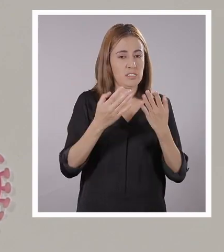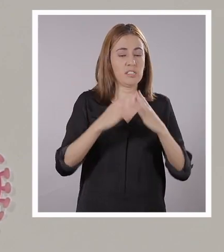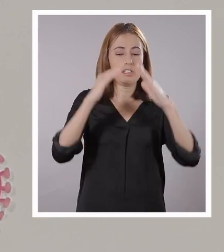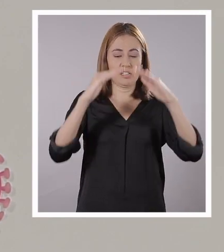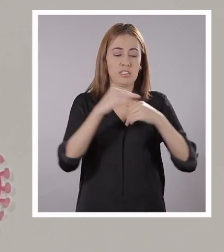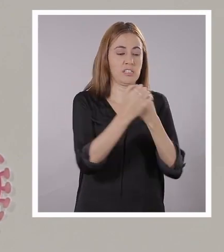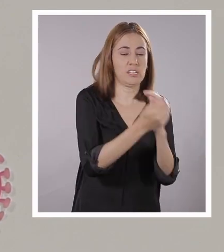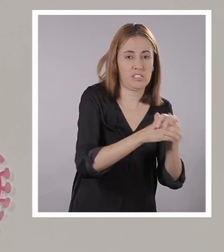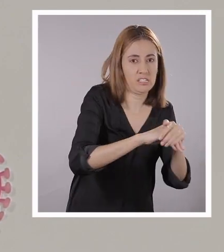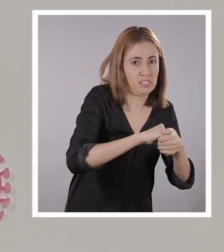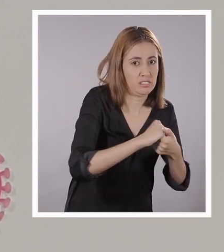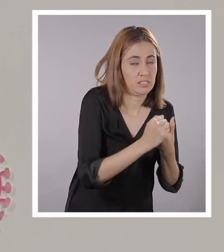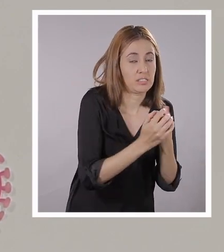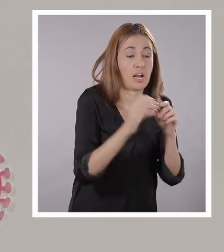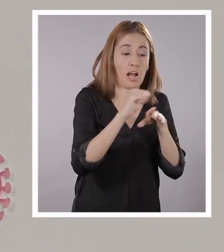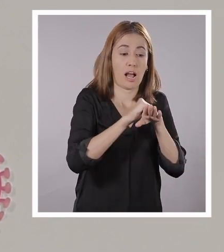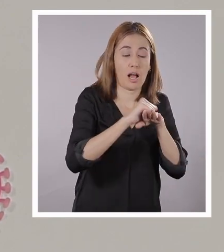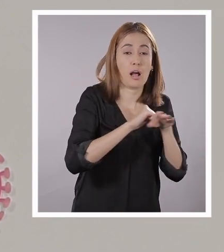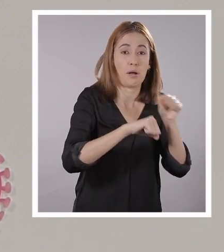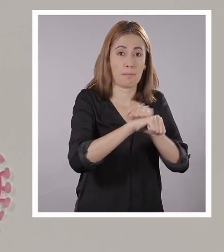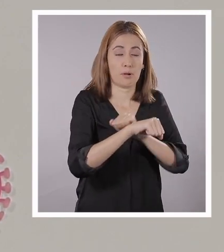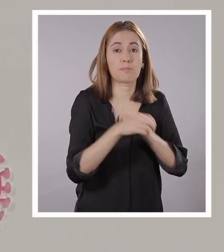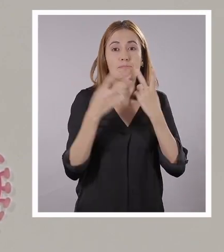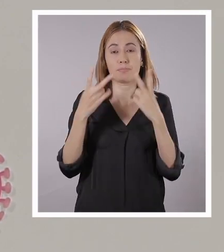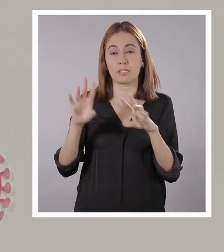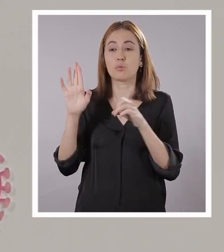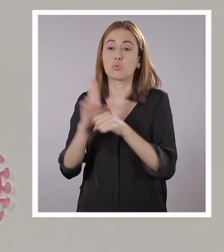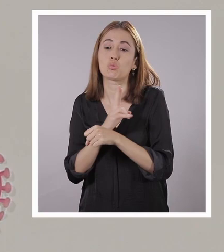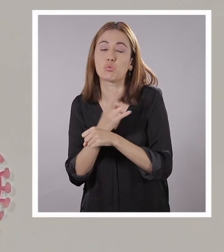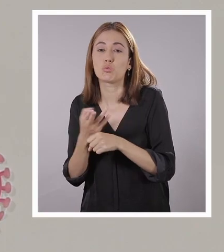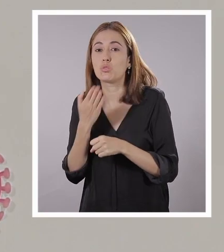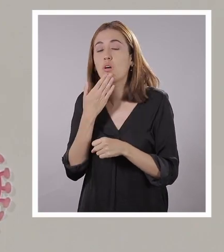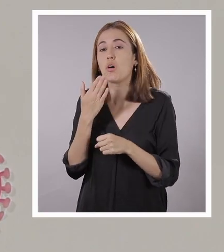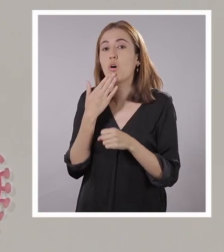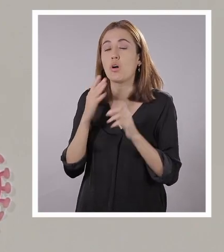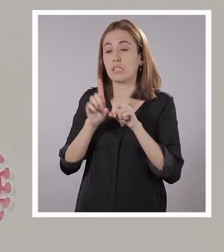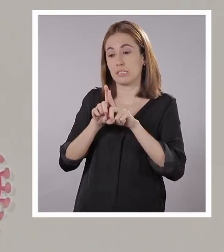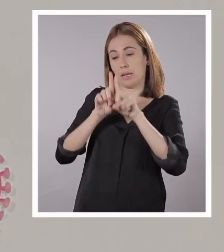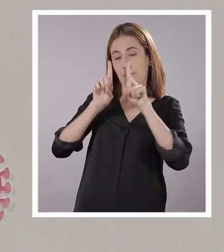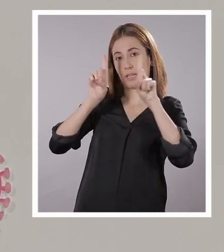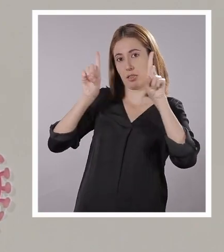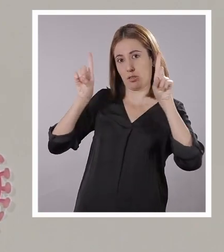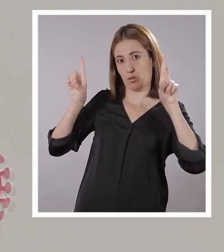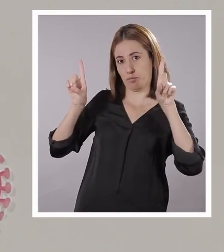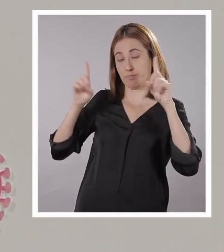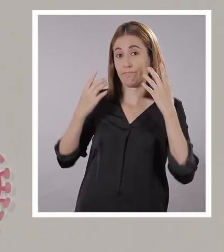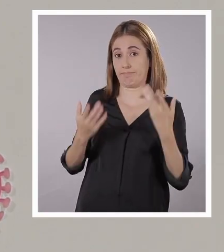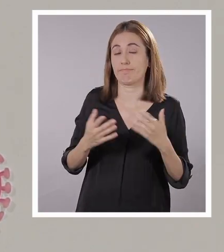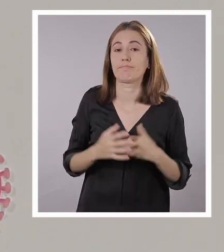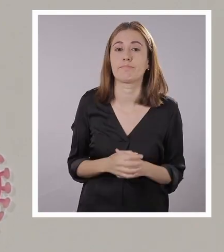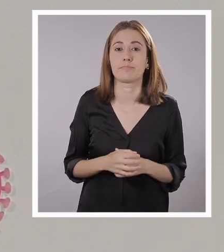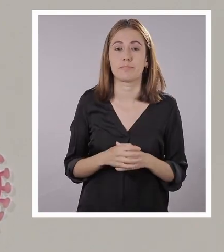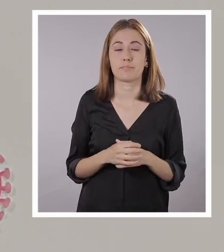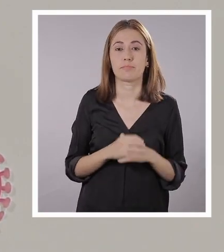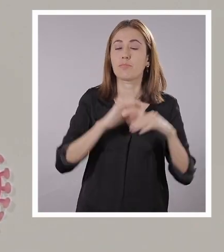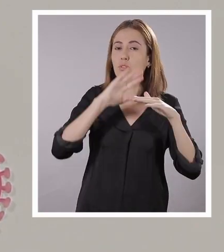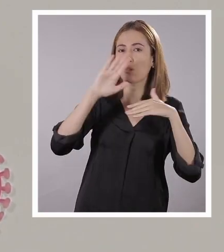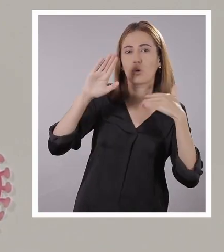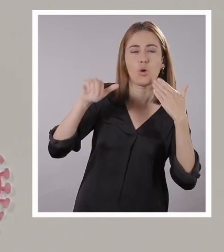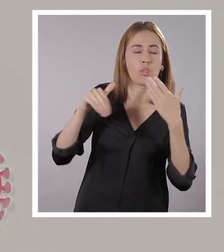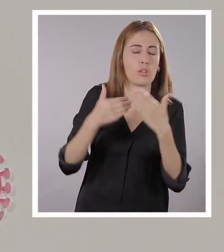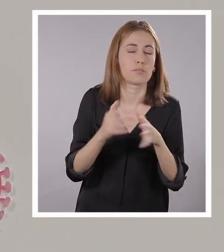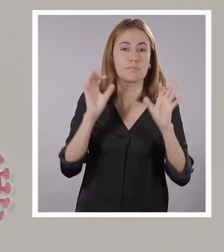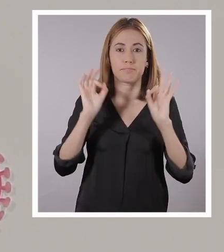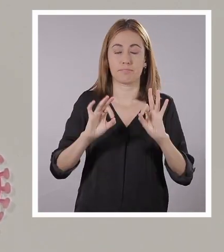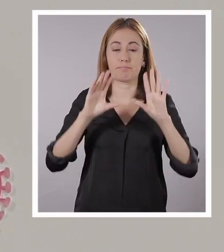perfecto, lavarnos las manos constantemente con agua y con jabón, y también mantener el distanciamiento social. Todas estas medidas